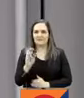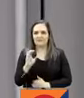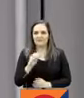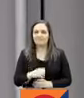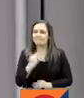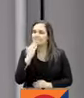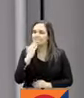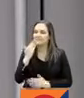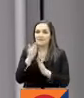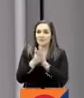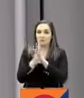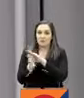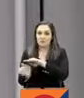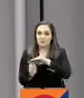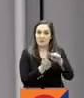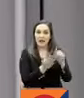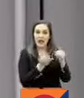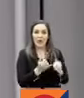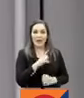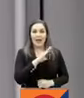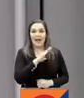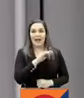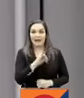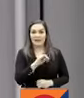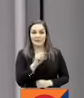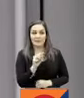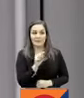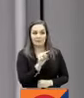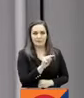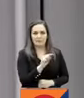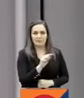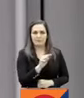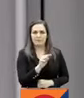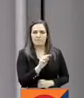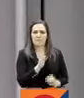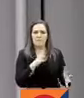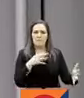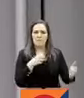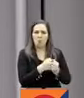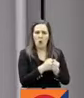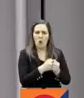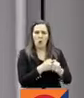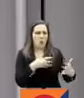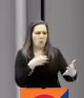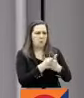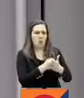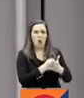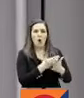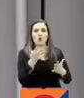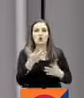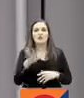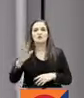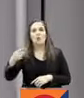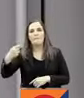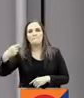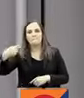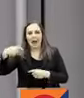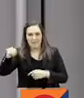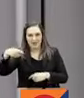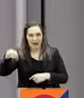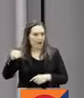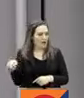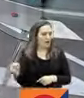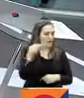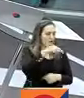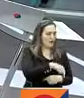por esa información, pero ahora nos vamos para Cali porque se registró un siniestro vial en la vía Pradera-Palmira que dejó 5